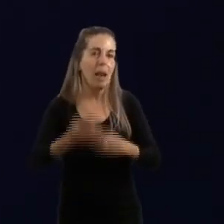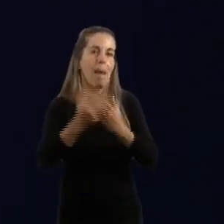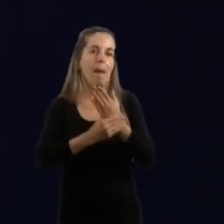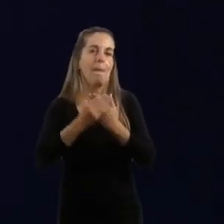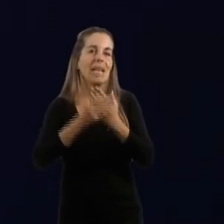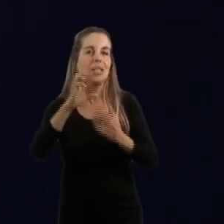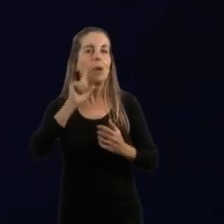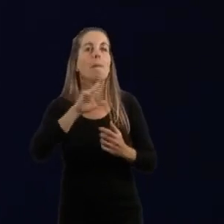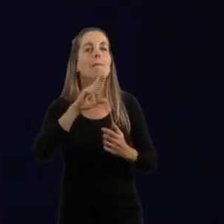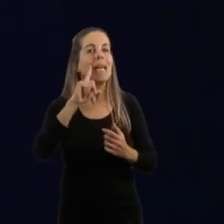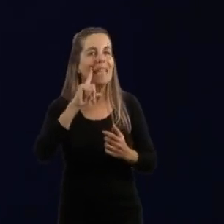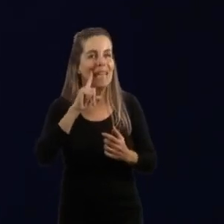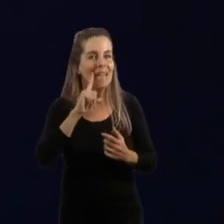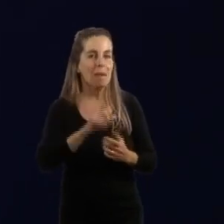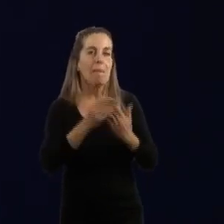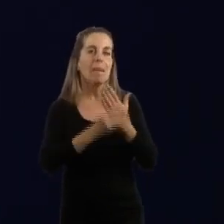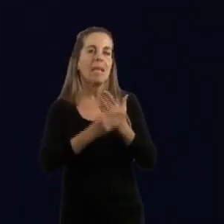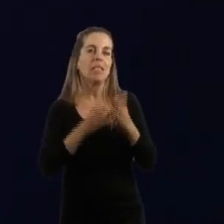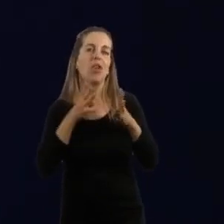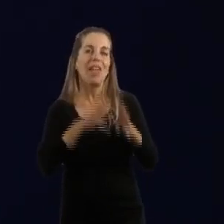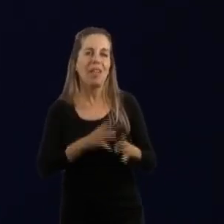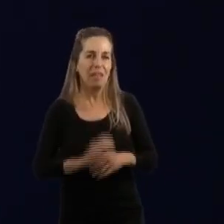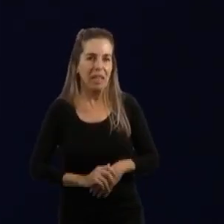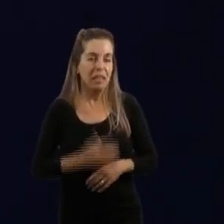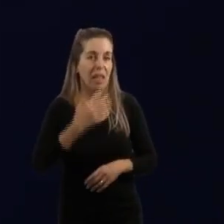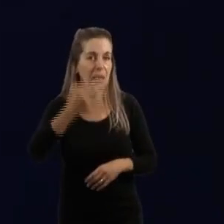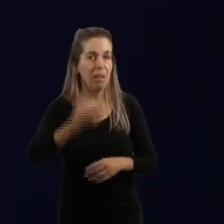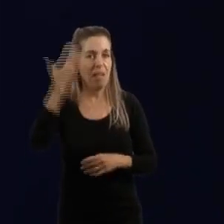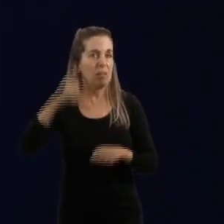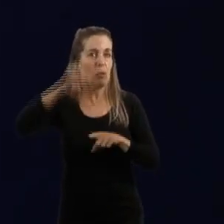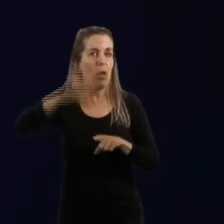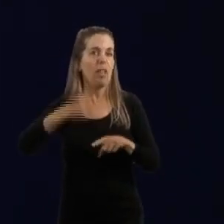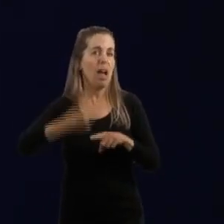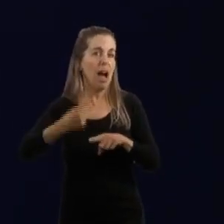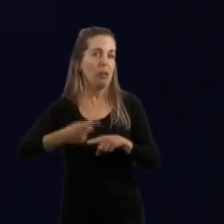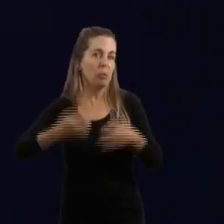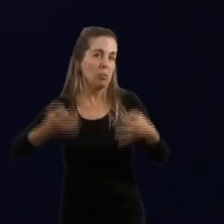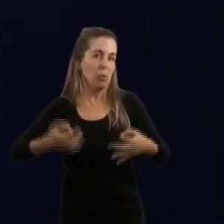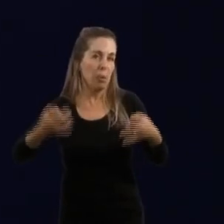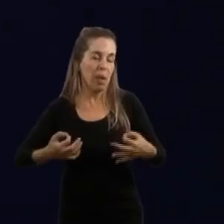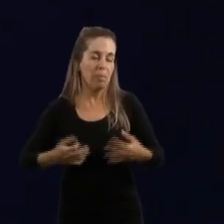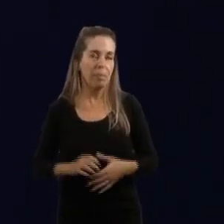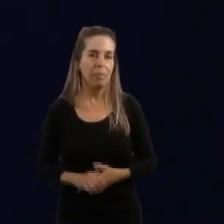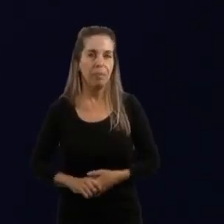Petri, que fue todo, la verdad que fue sensacional lo que pasó ayer, absolutamente sensacional.